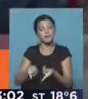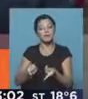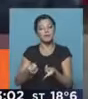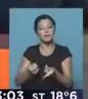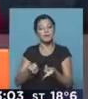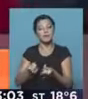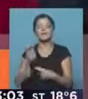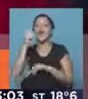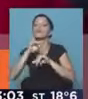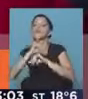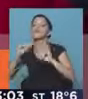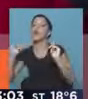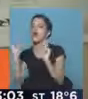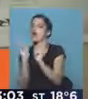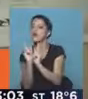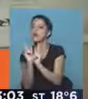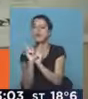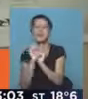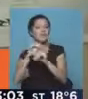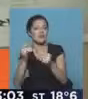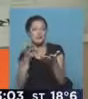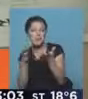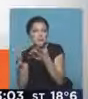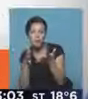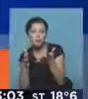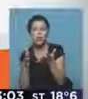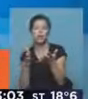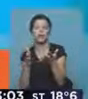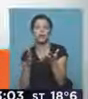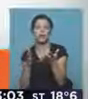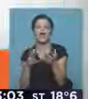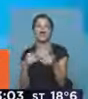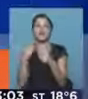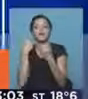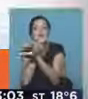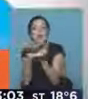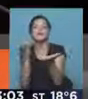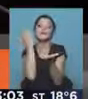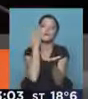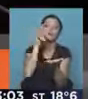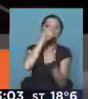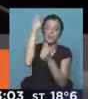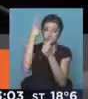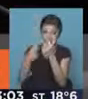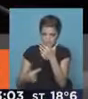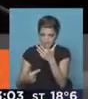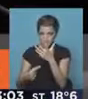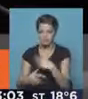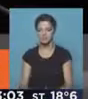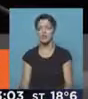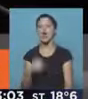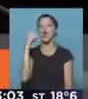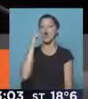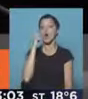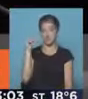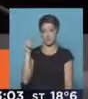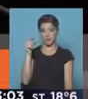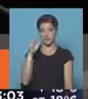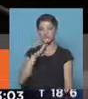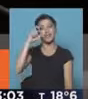de eslogans simplistas e información sin contrapesos críticos a través de las redes sociales. El constitucionalista británico